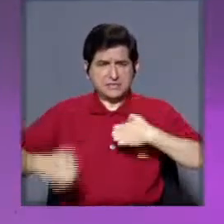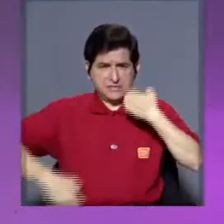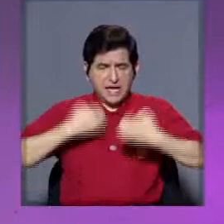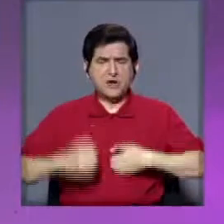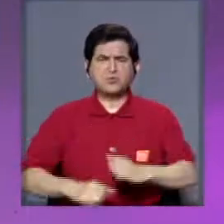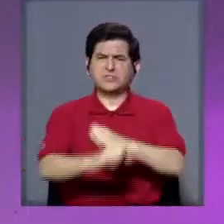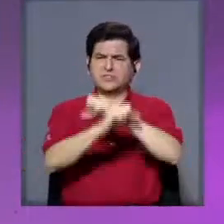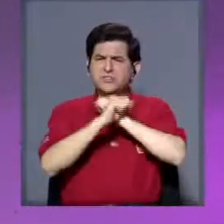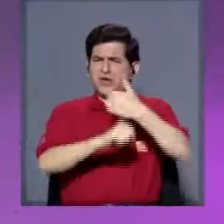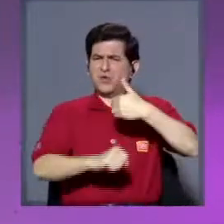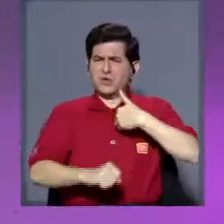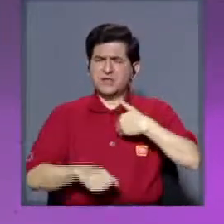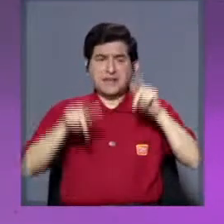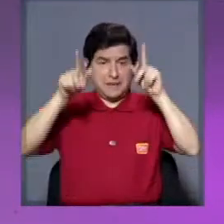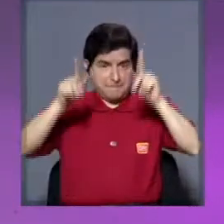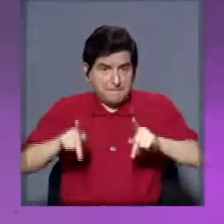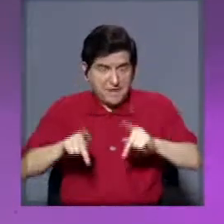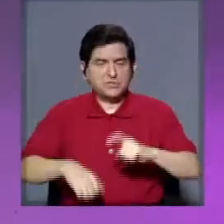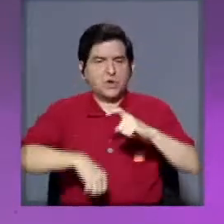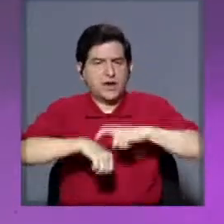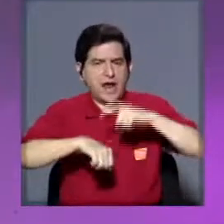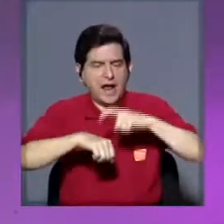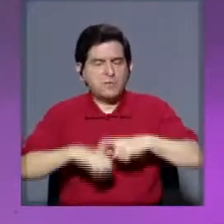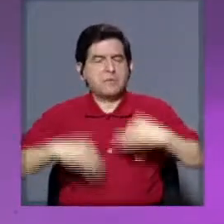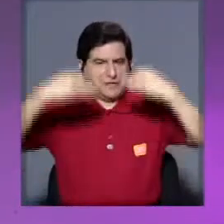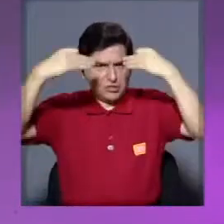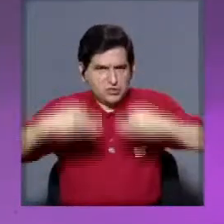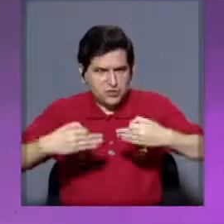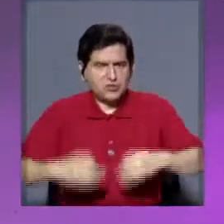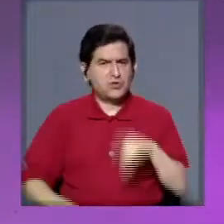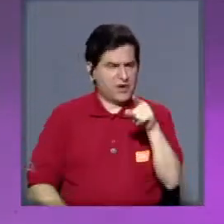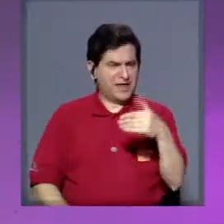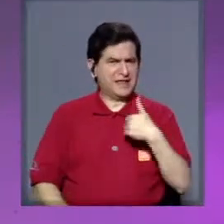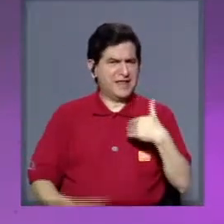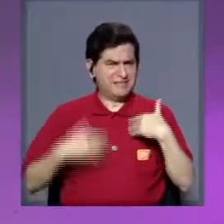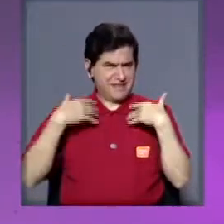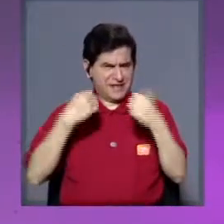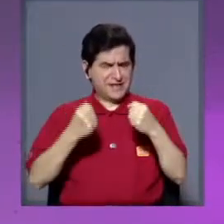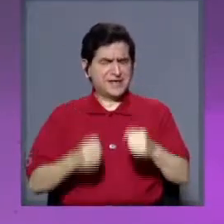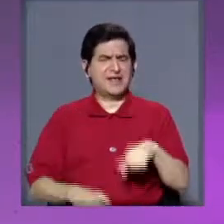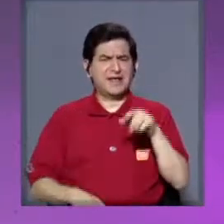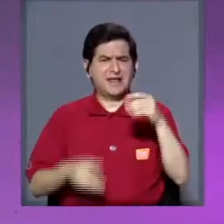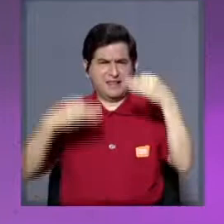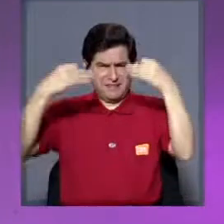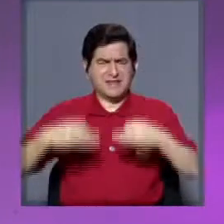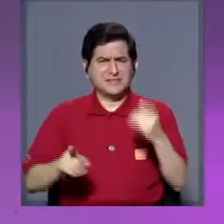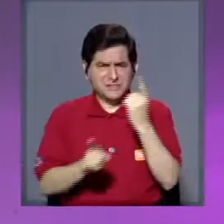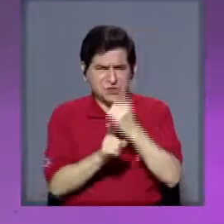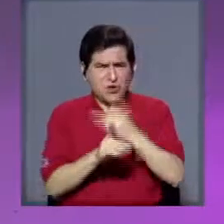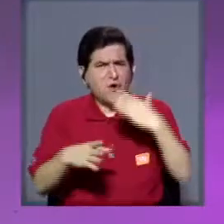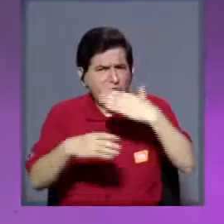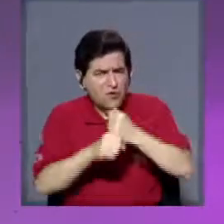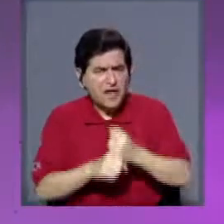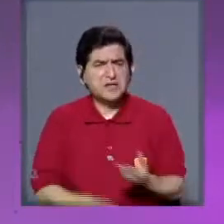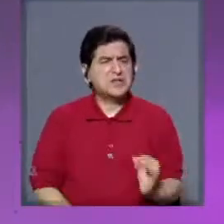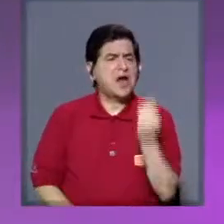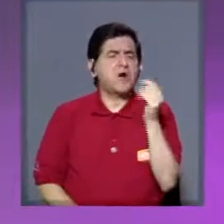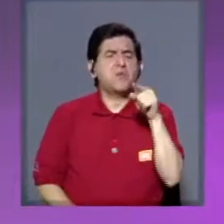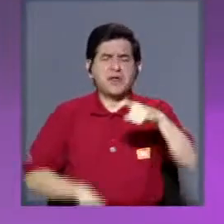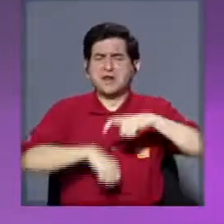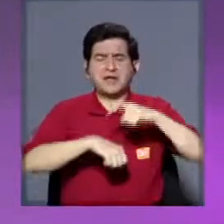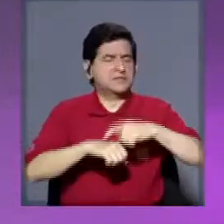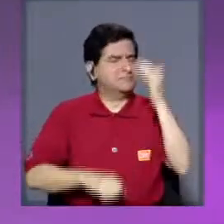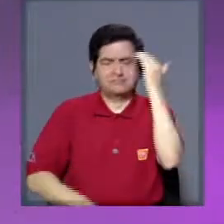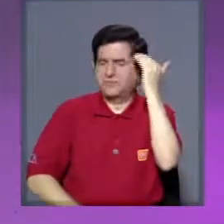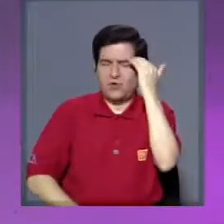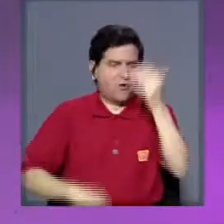garantiza que esta persona en el momento de tomar la decisión está saludable tomando la decisión correcta muchas adolescentes en esta etapa no